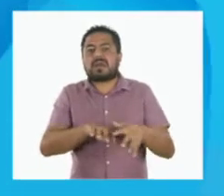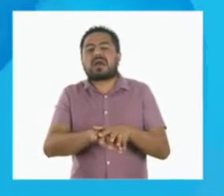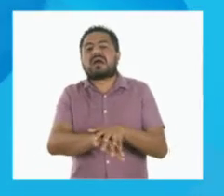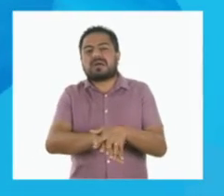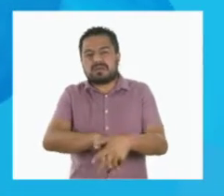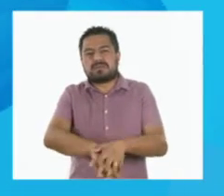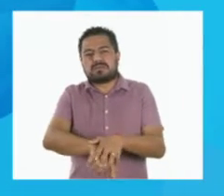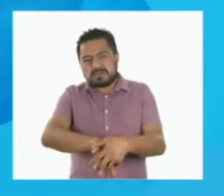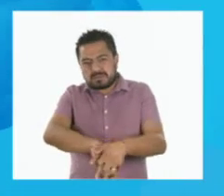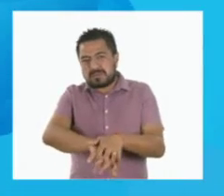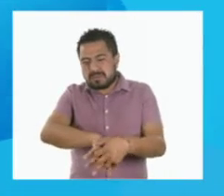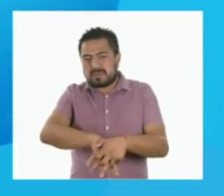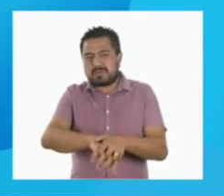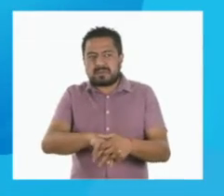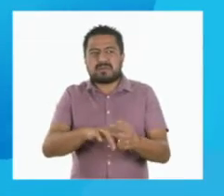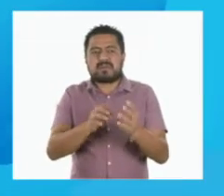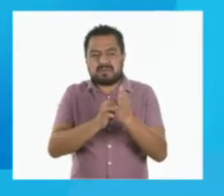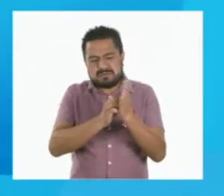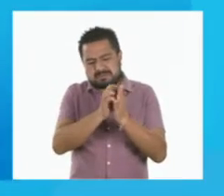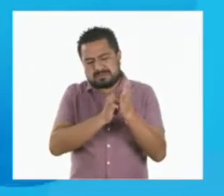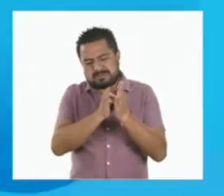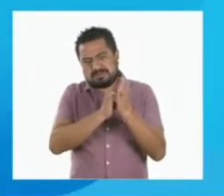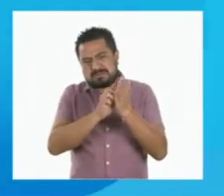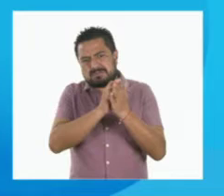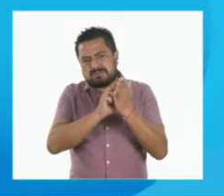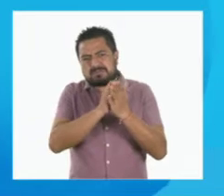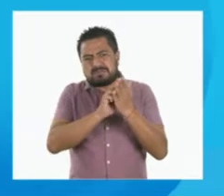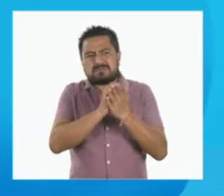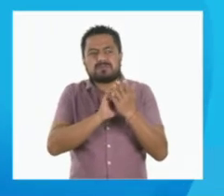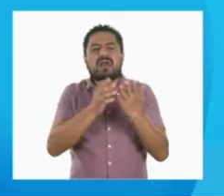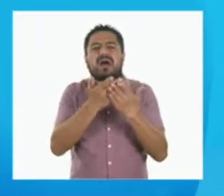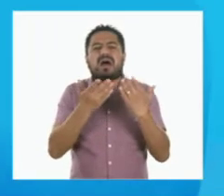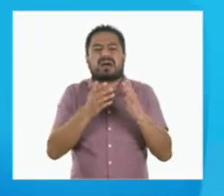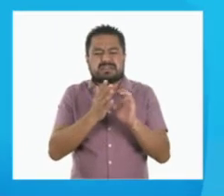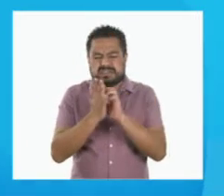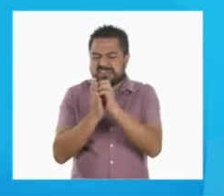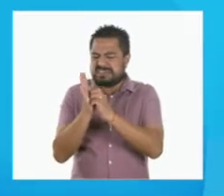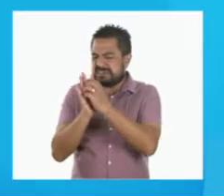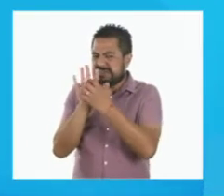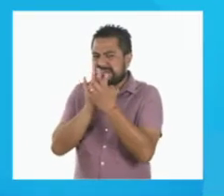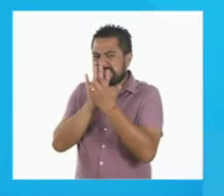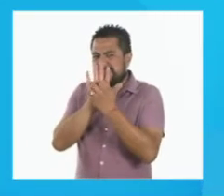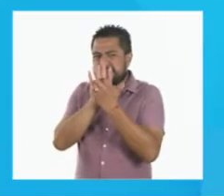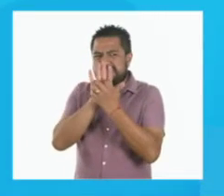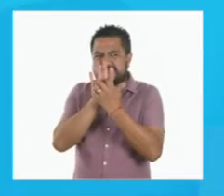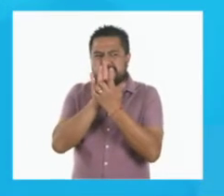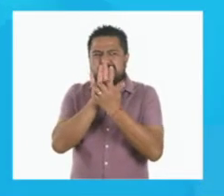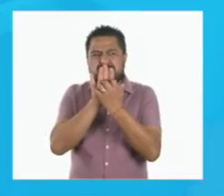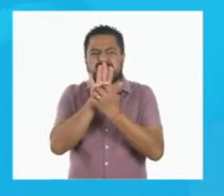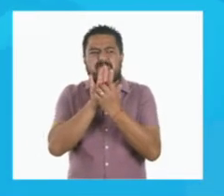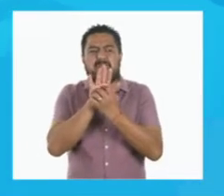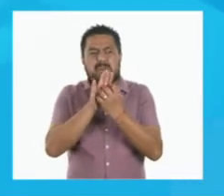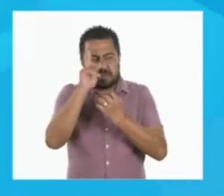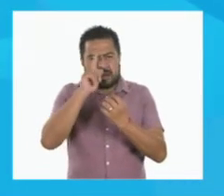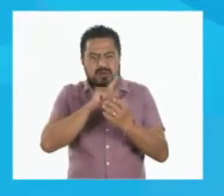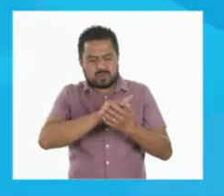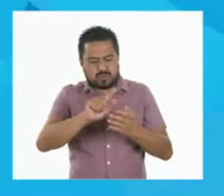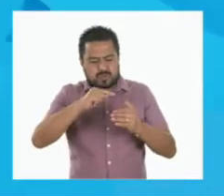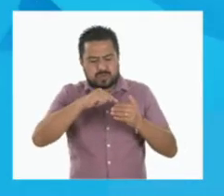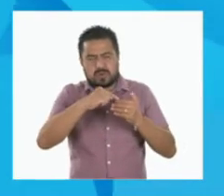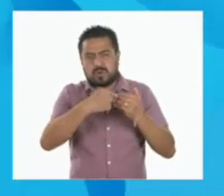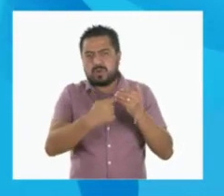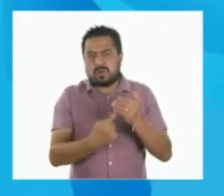la otra mano. Frota los dedos. Ahora haz como que rasguñas la palma de tus manos para lavar tus